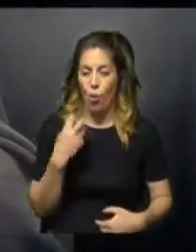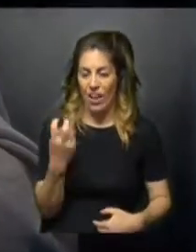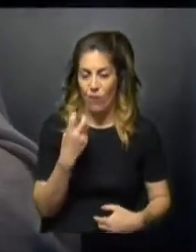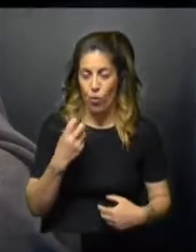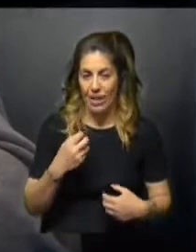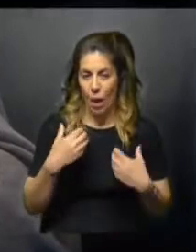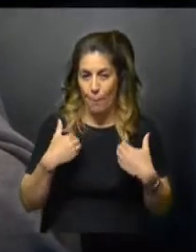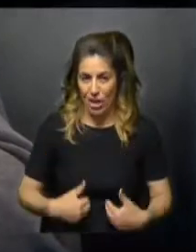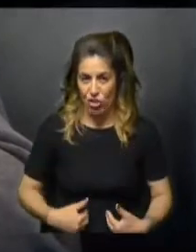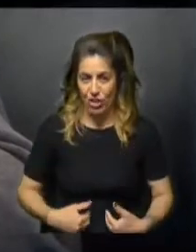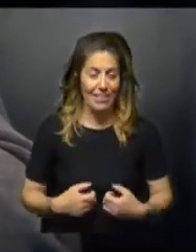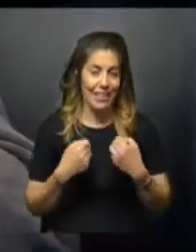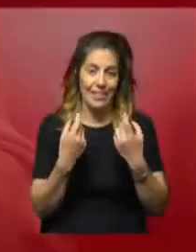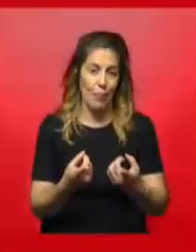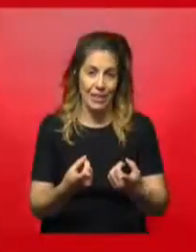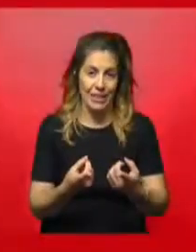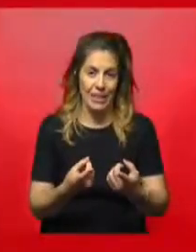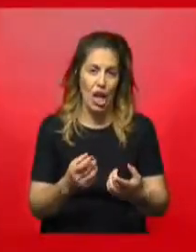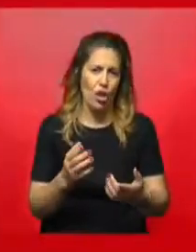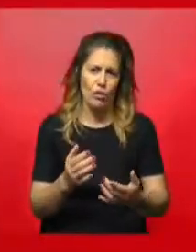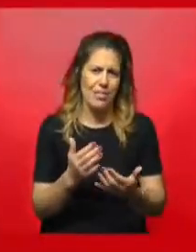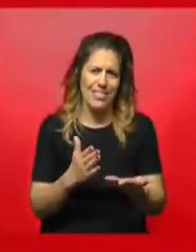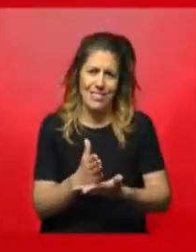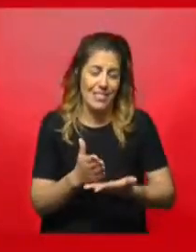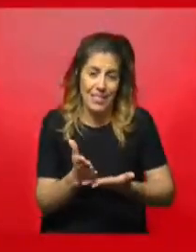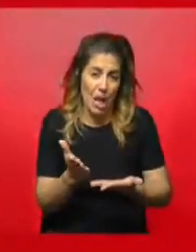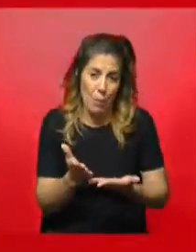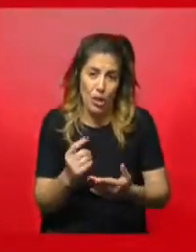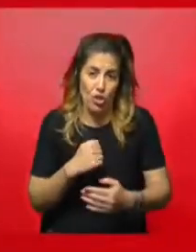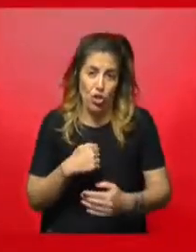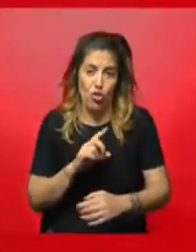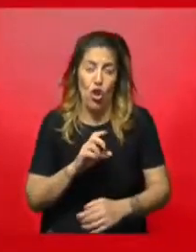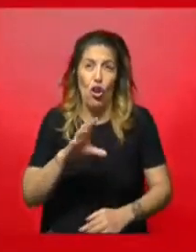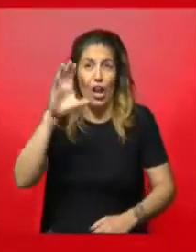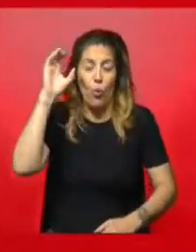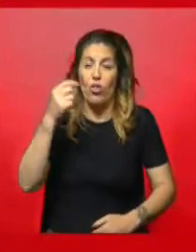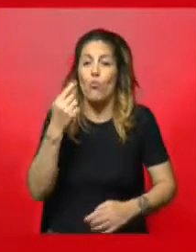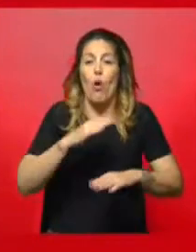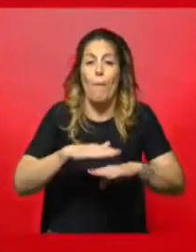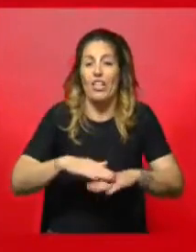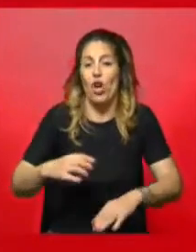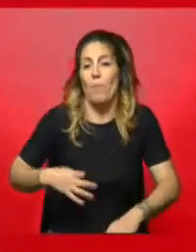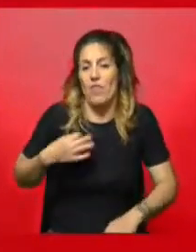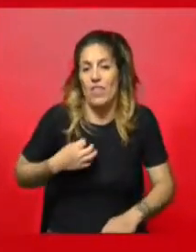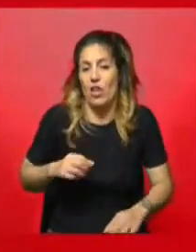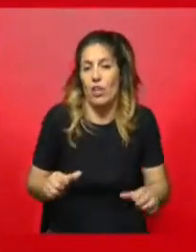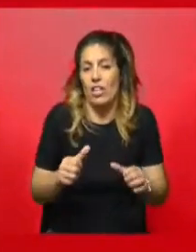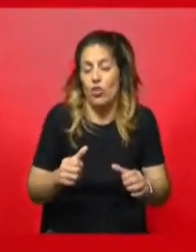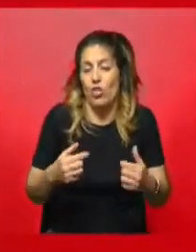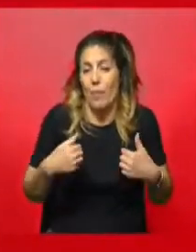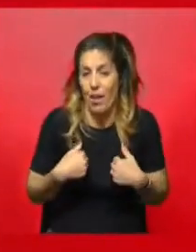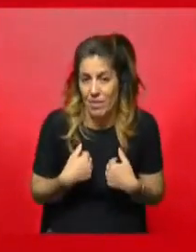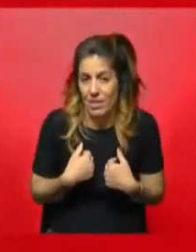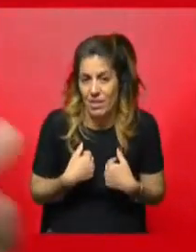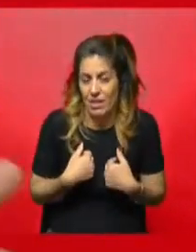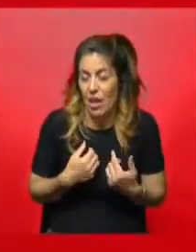transmitir todo el tiempo yo no recuerdo un momento de mi vida donde no haya hecho cosas para mí en